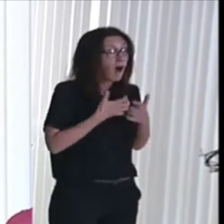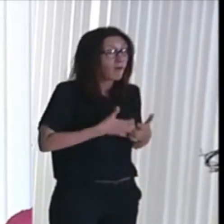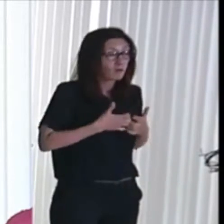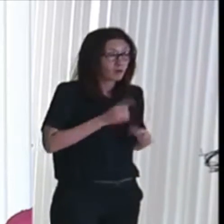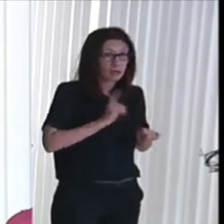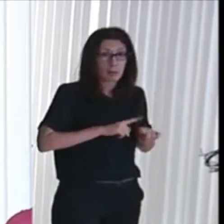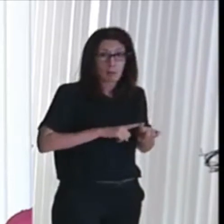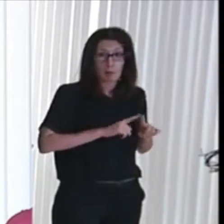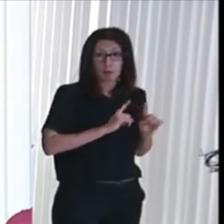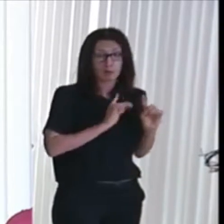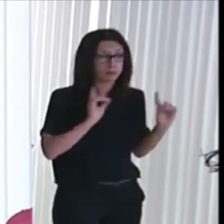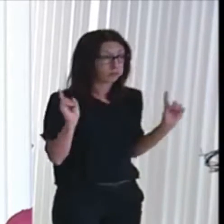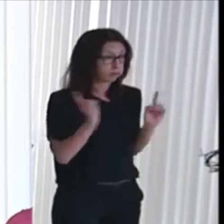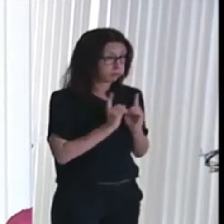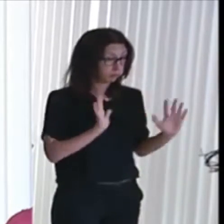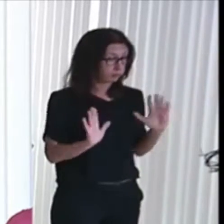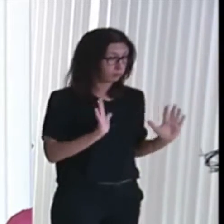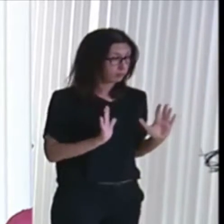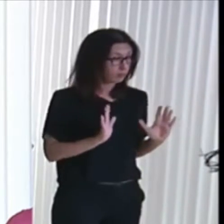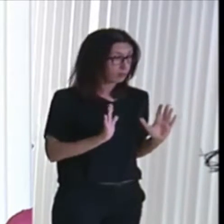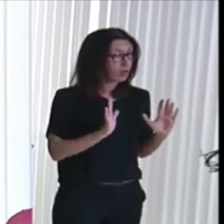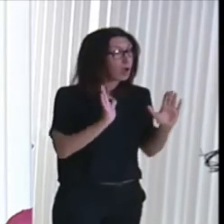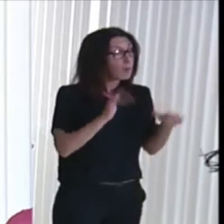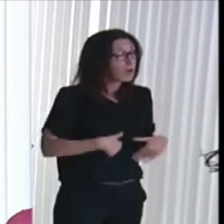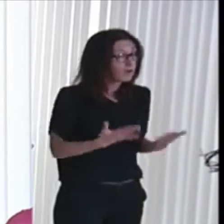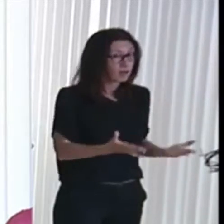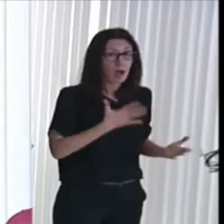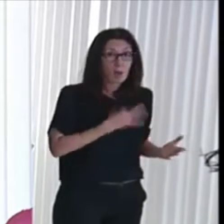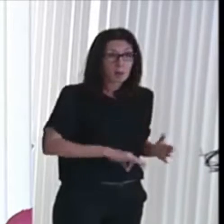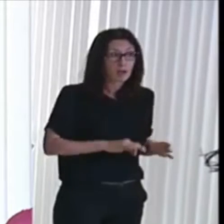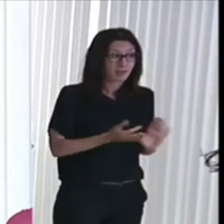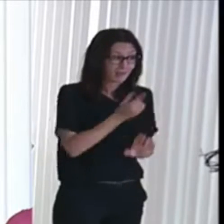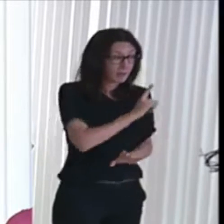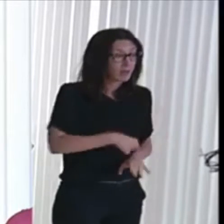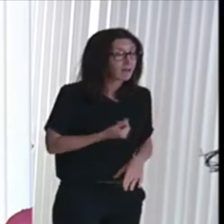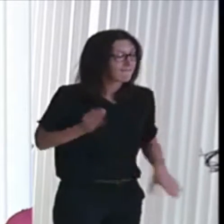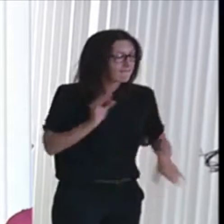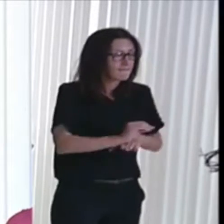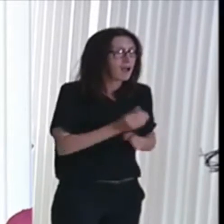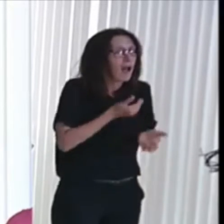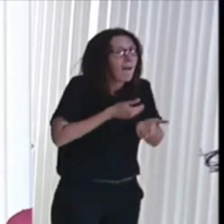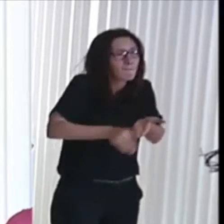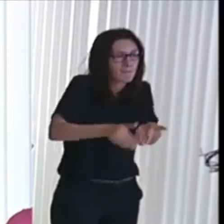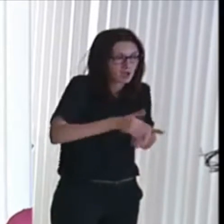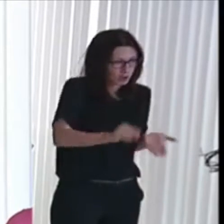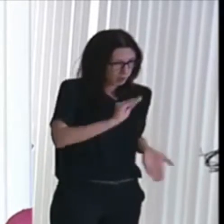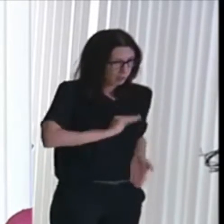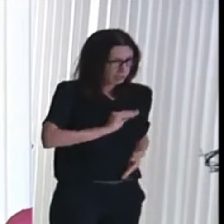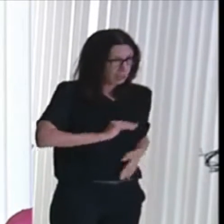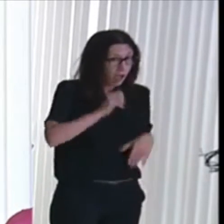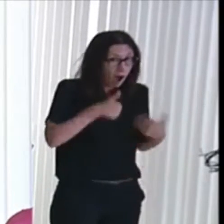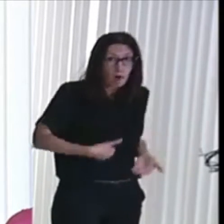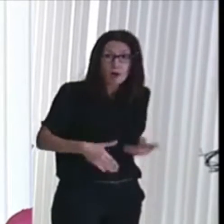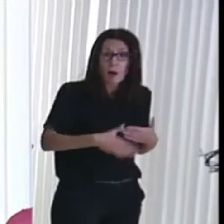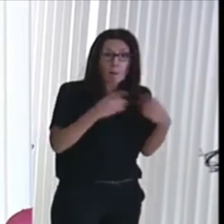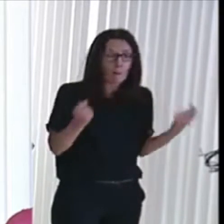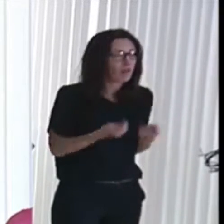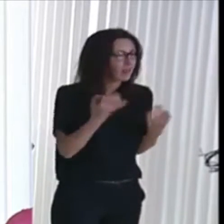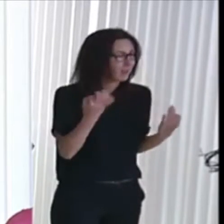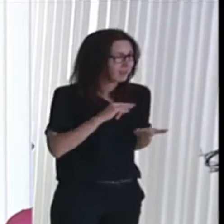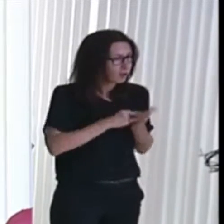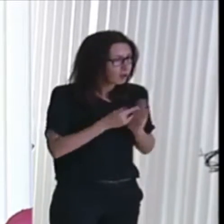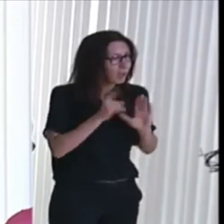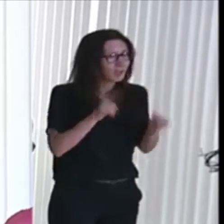tiempo, pero suelen tener inversiones millonarias muy grandes. Lo que está claro es que la moda ahora son las tecnologías,